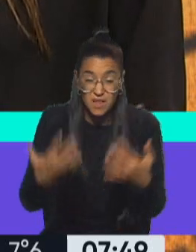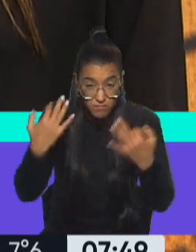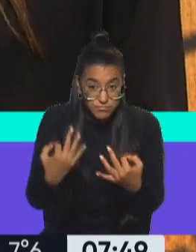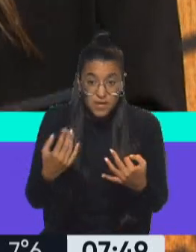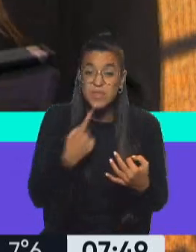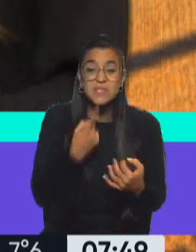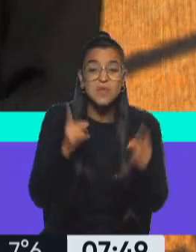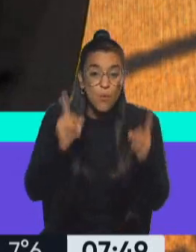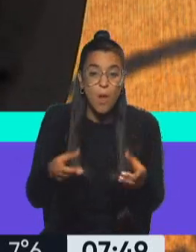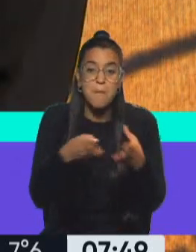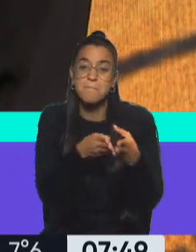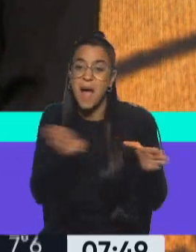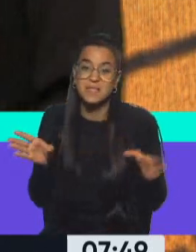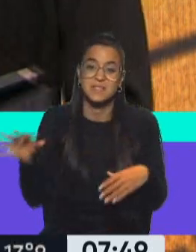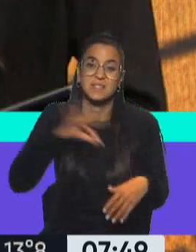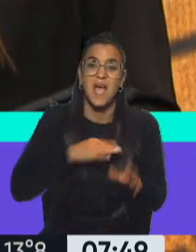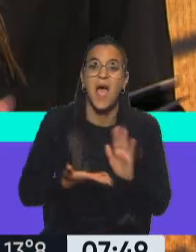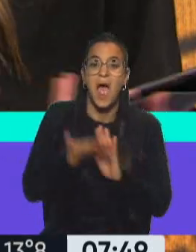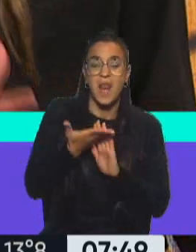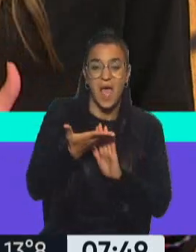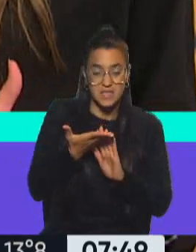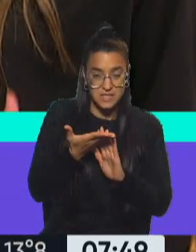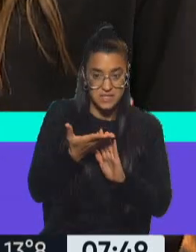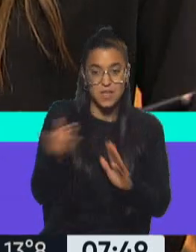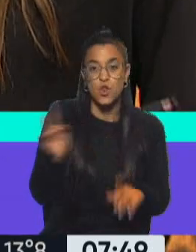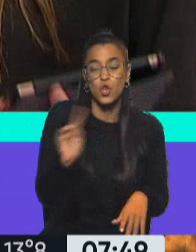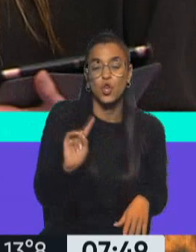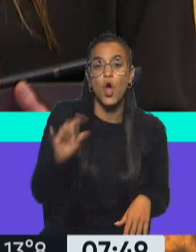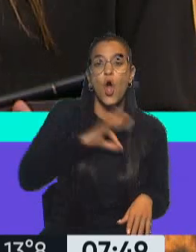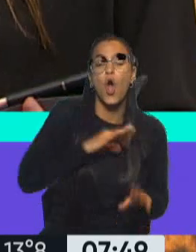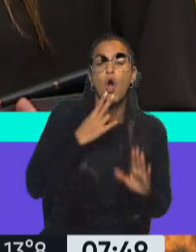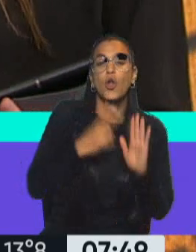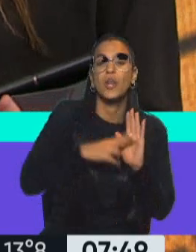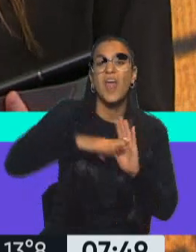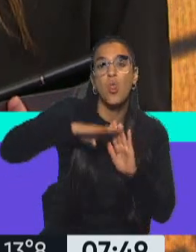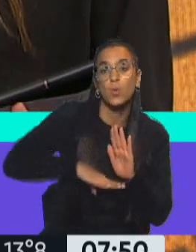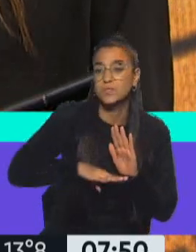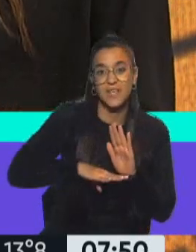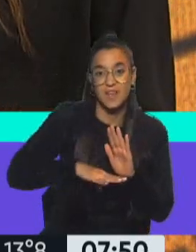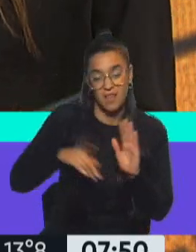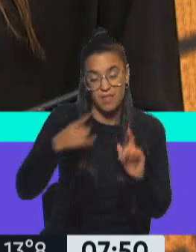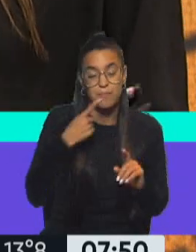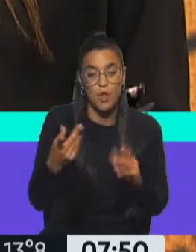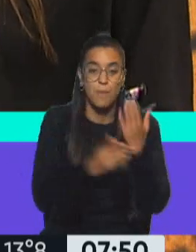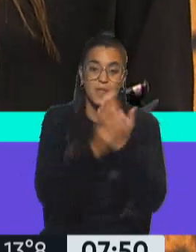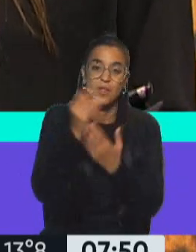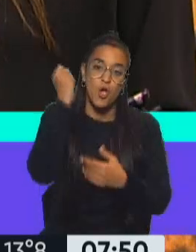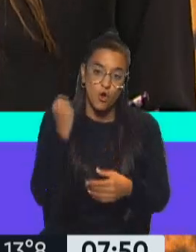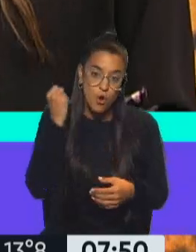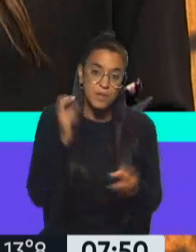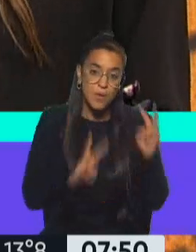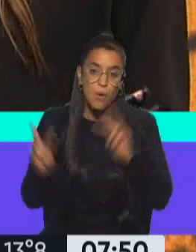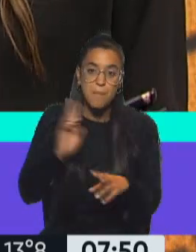que te dicen tenés que ampliar ganancias, no tenés que reducirlo. Claro. Pero en este contexto lo que está buscando el Ministerio de Economía